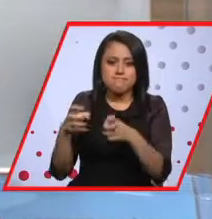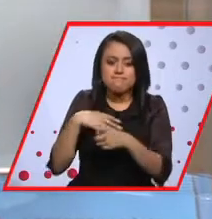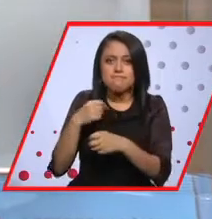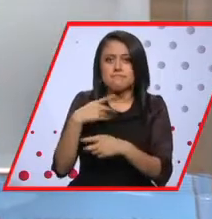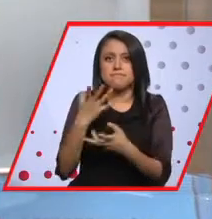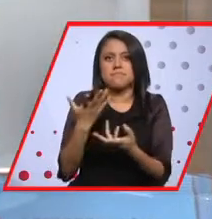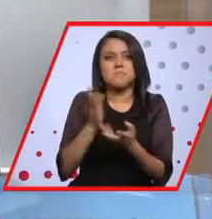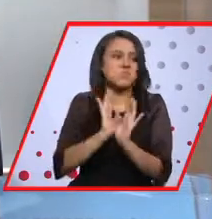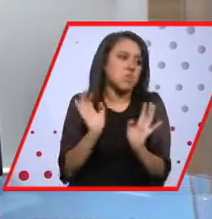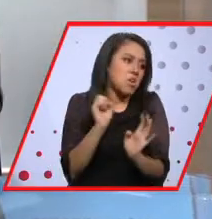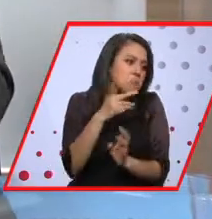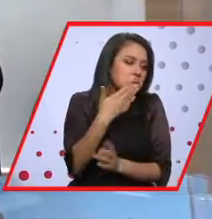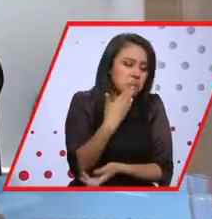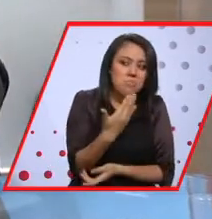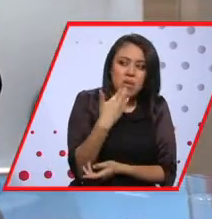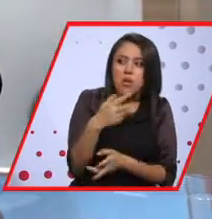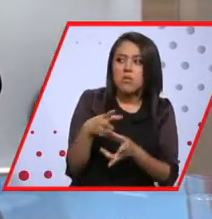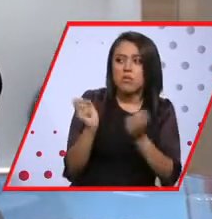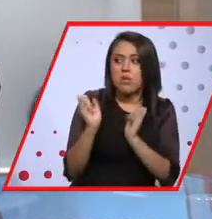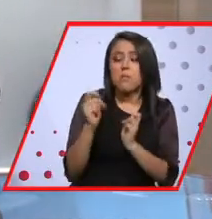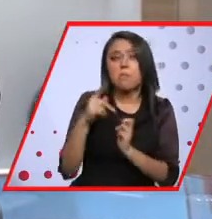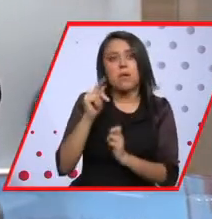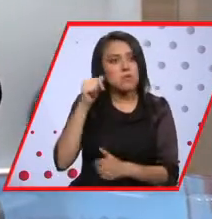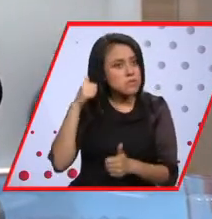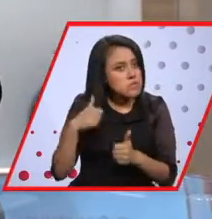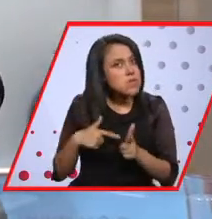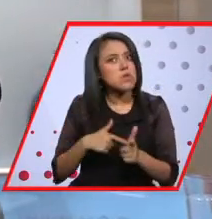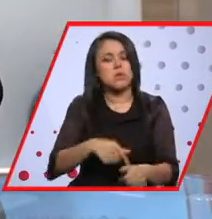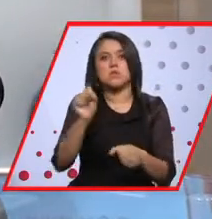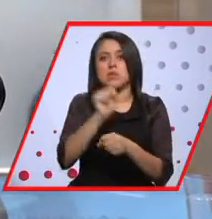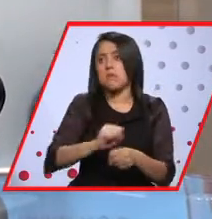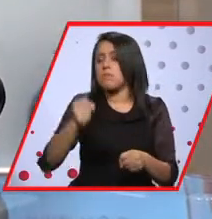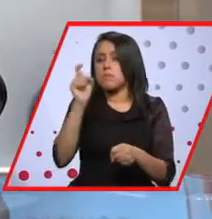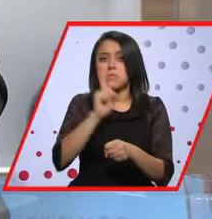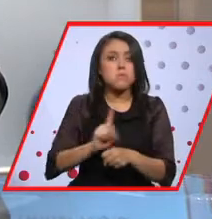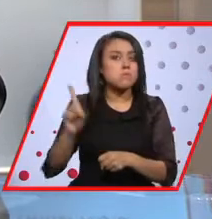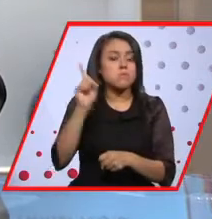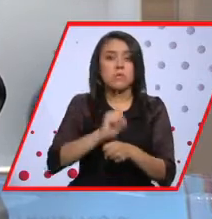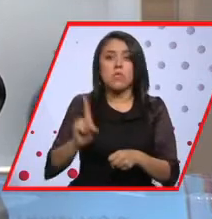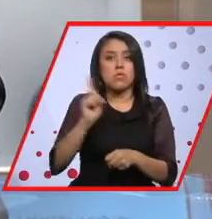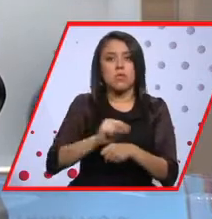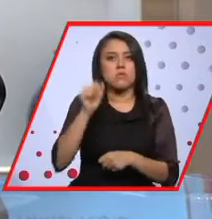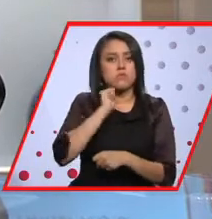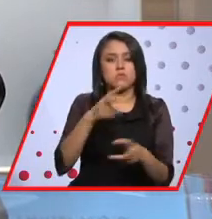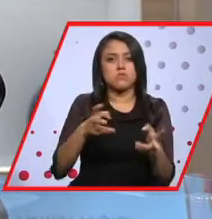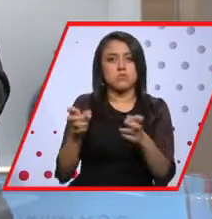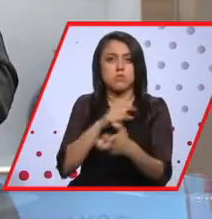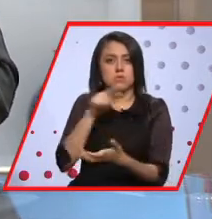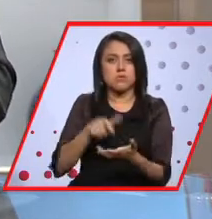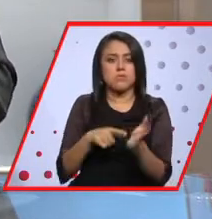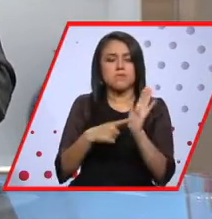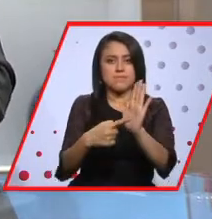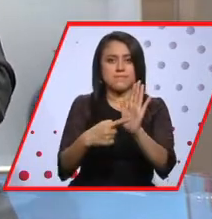pues dice, pues ya, robaron y se fueron. No, pero ya los agarraron de clientes la zona. Maritza Pedraza nos